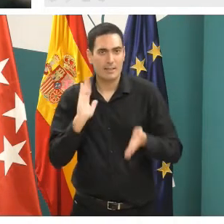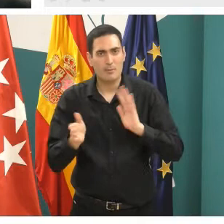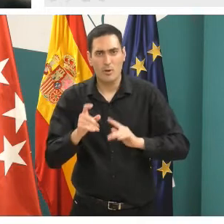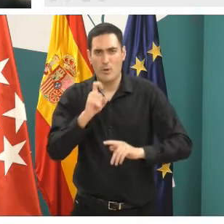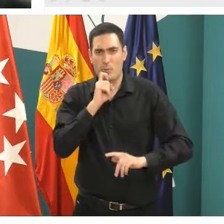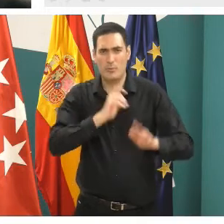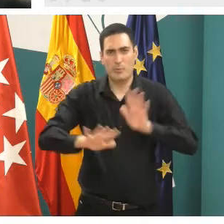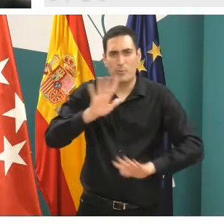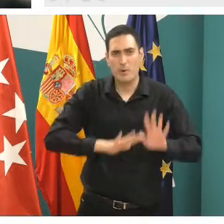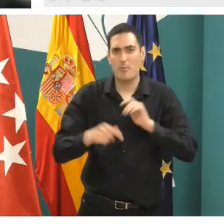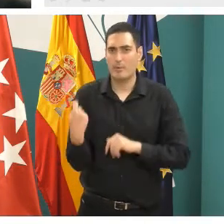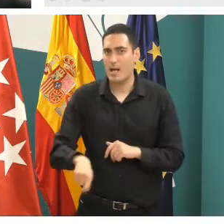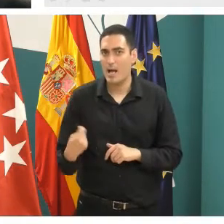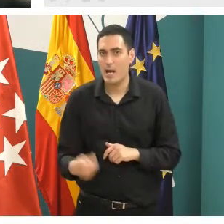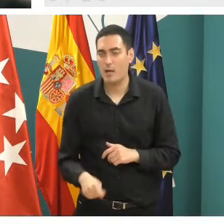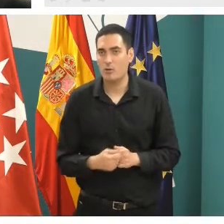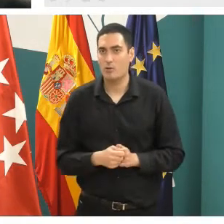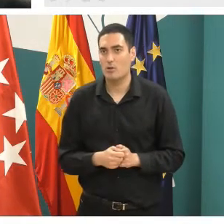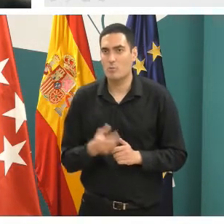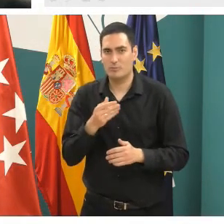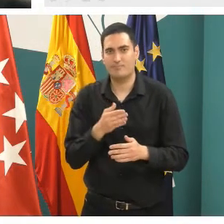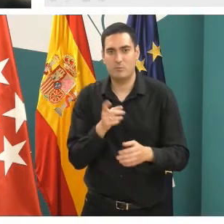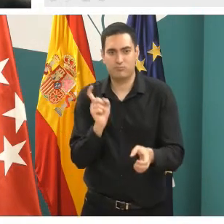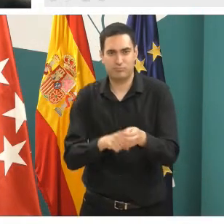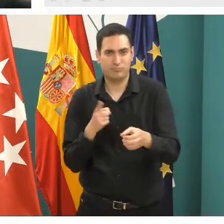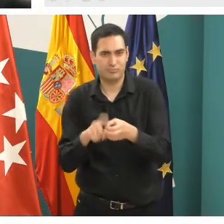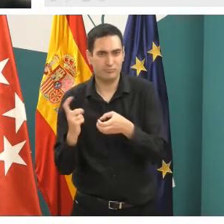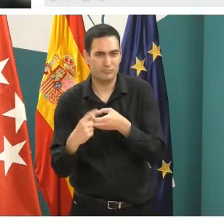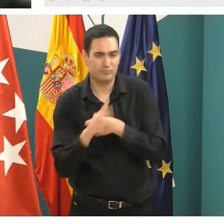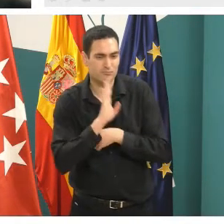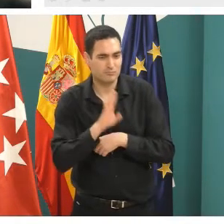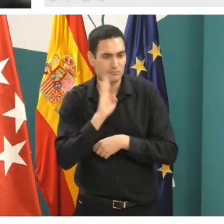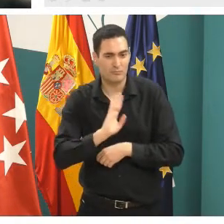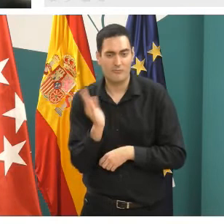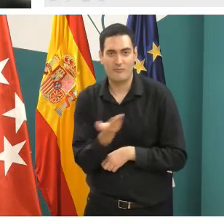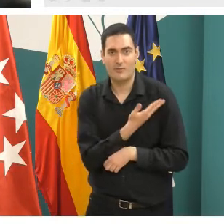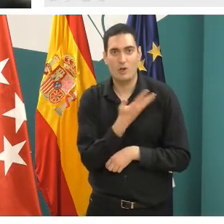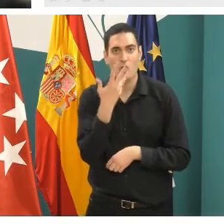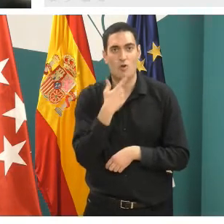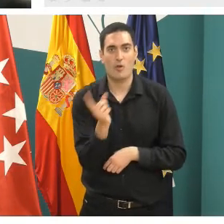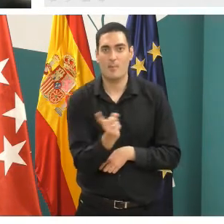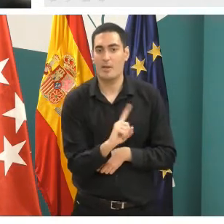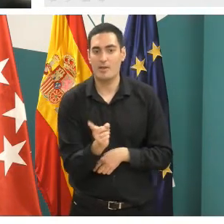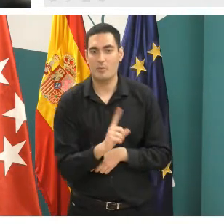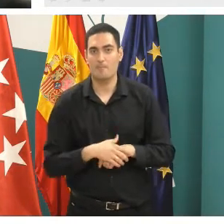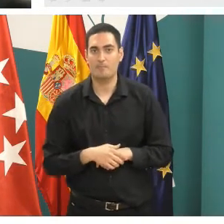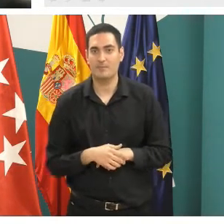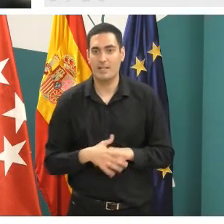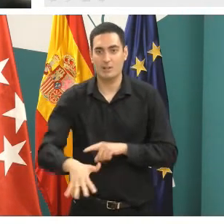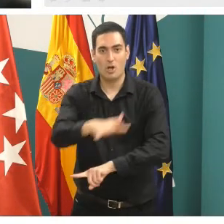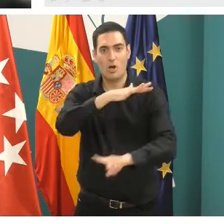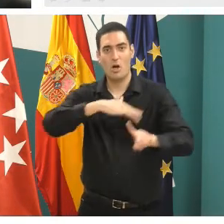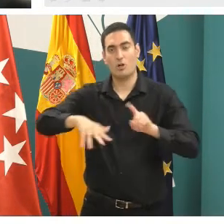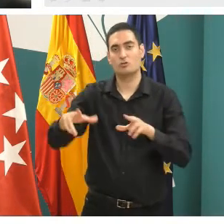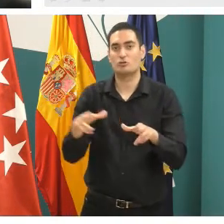complejos, caros, muy intrusivos y, por supuesto, gran desconocimiento por parte del entorno